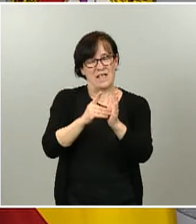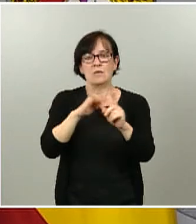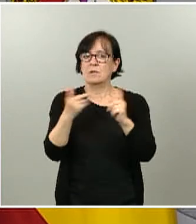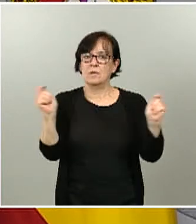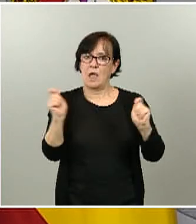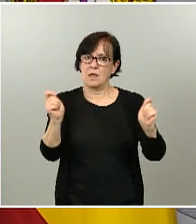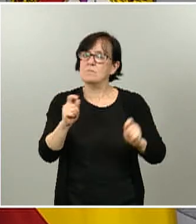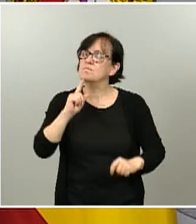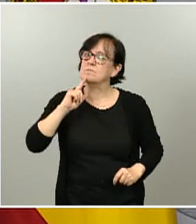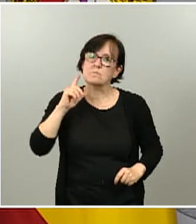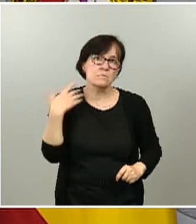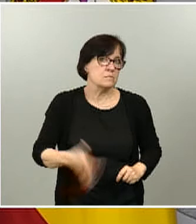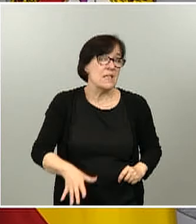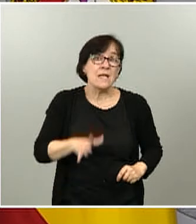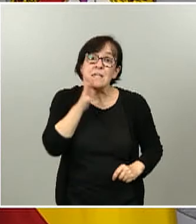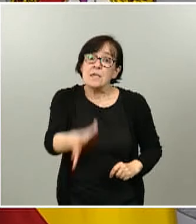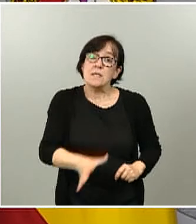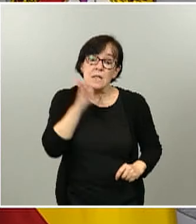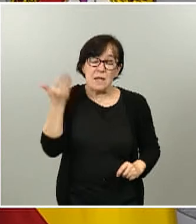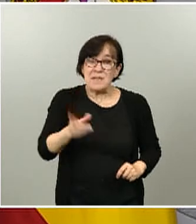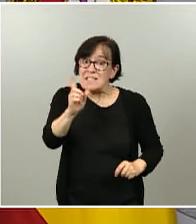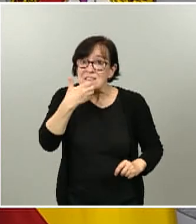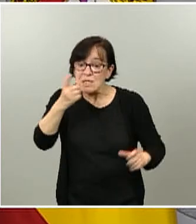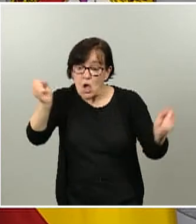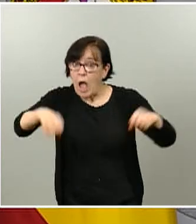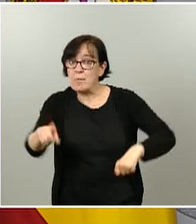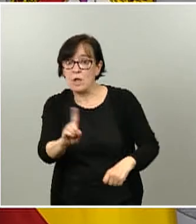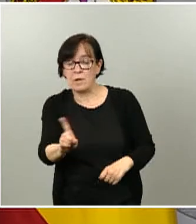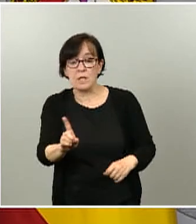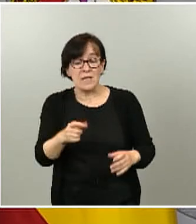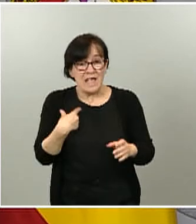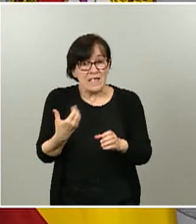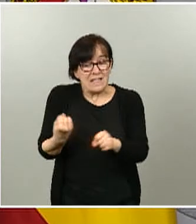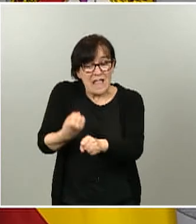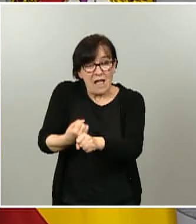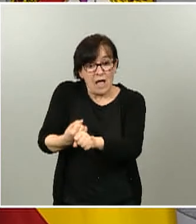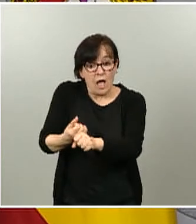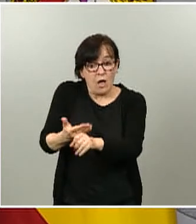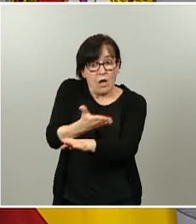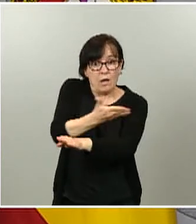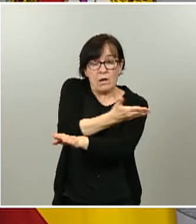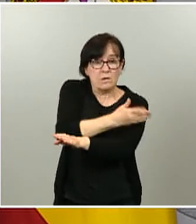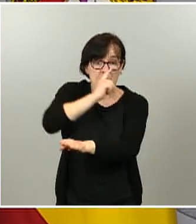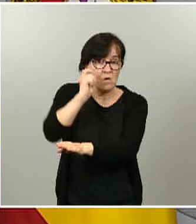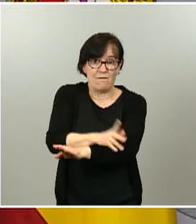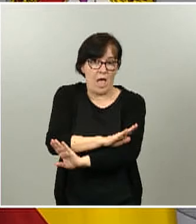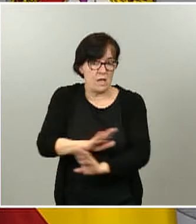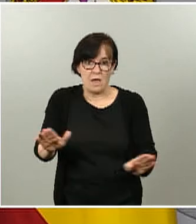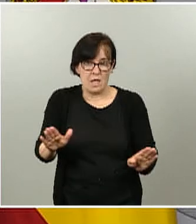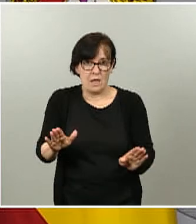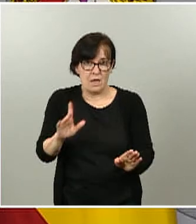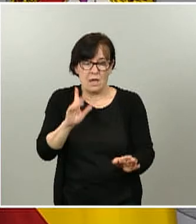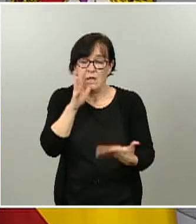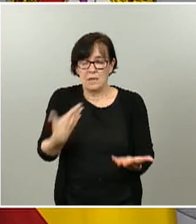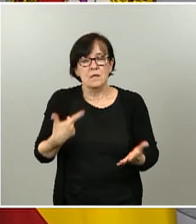importante. No aprobarlo significaría que todo el trabajo hecho ha sido baldío y significaría que se pondría en